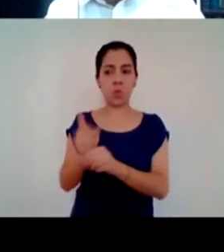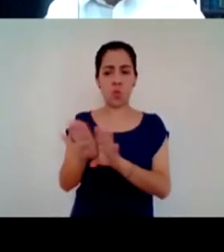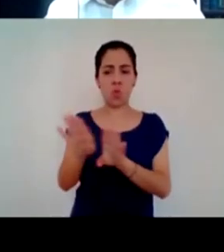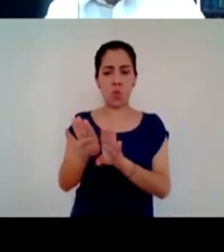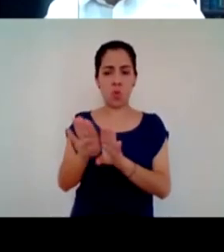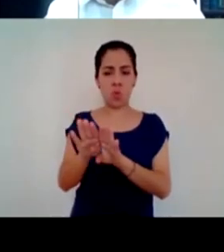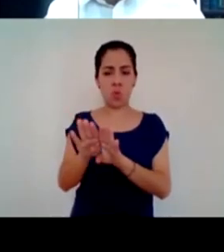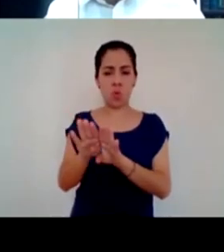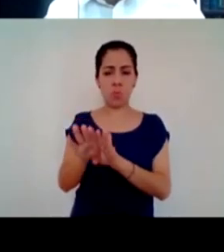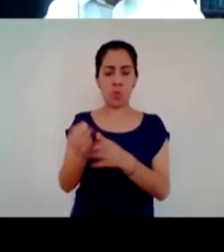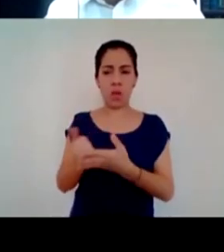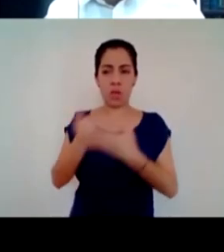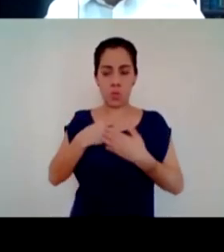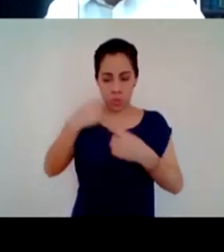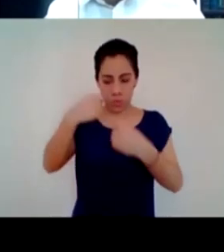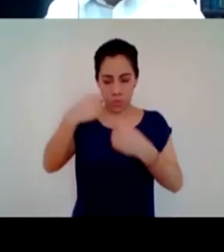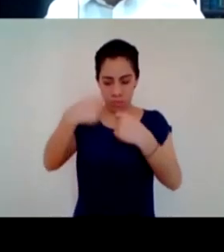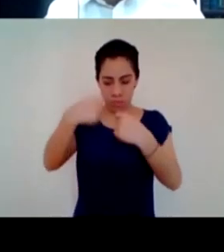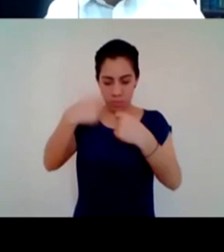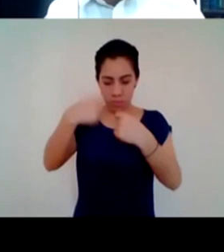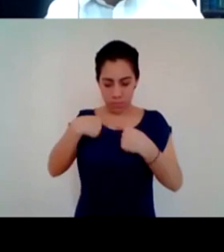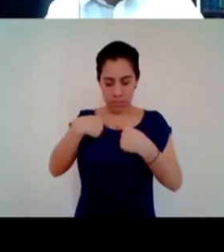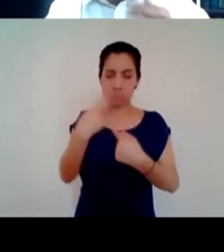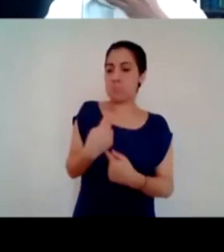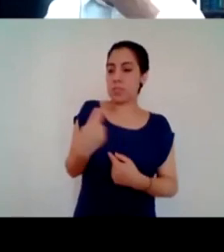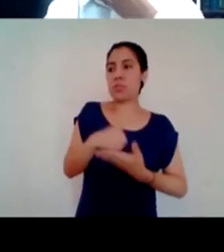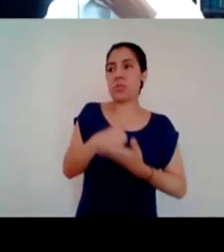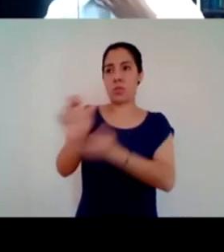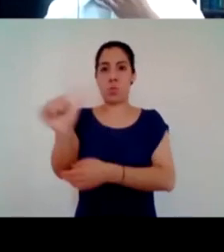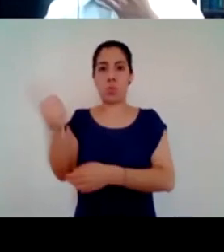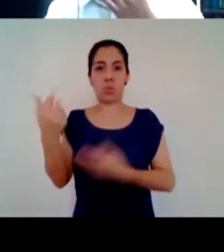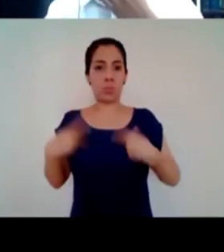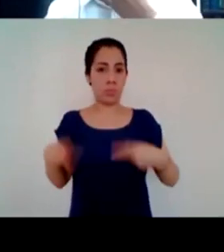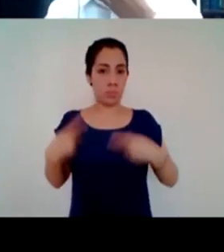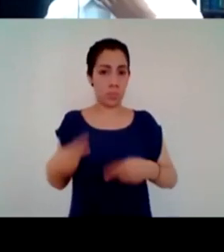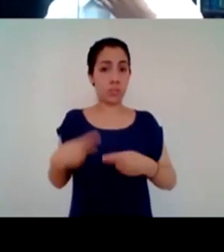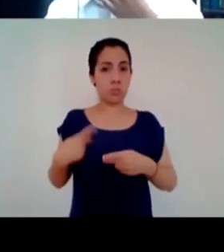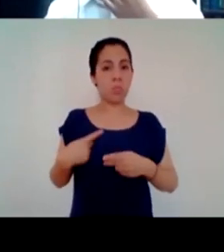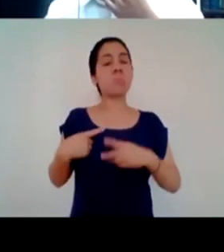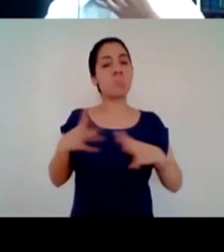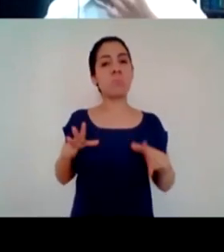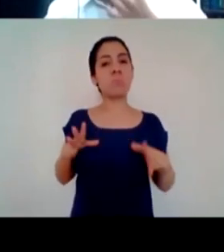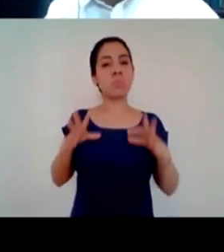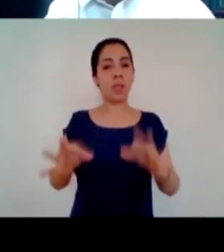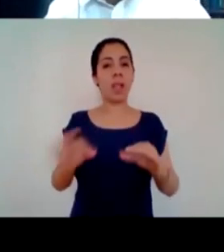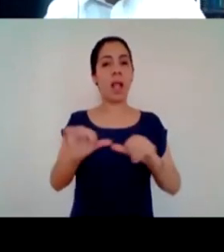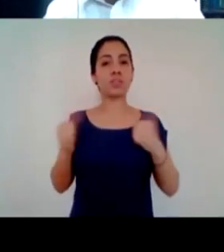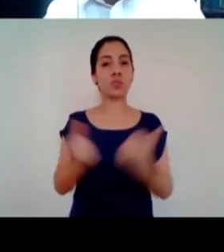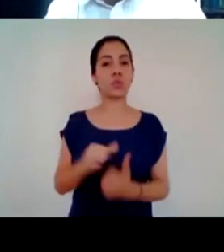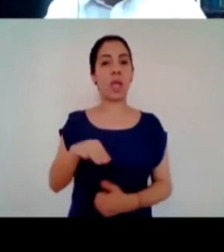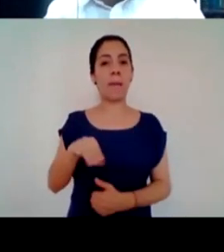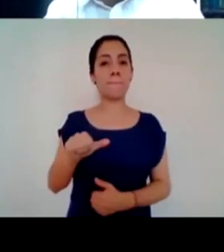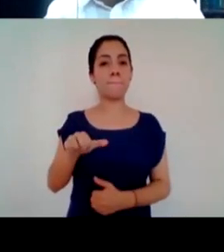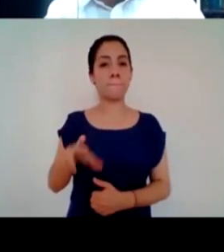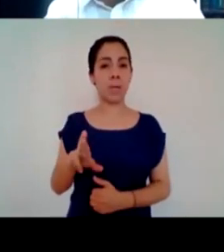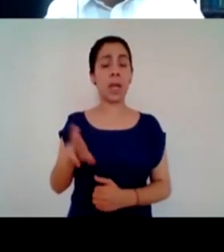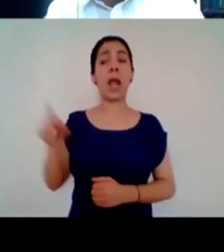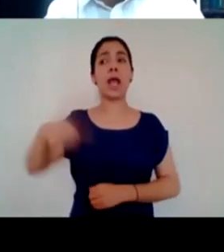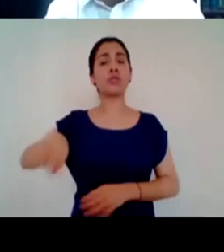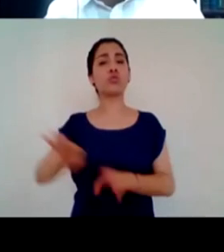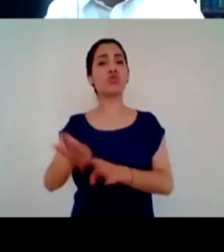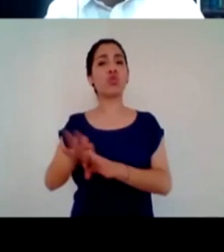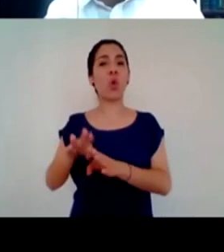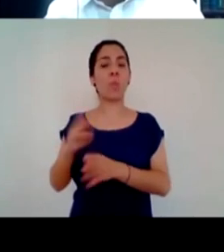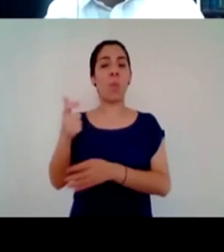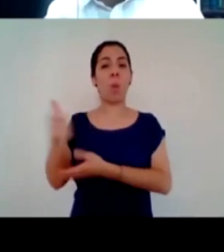a los demás. Y echaron a andar esta fundación que, como les digo, se llamaba Mar. Ellos básicamente se fondeaban, obtenían